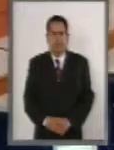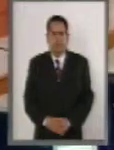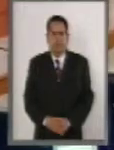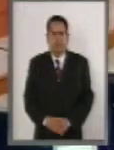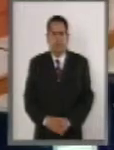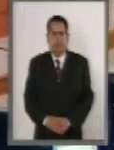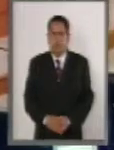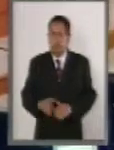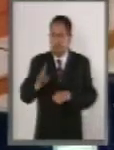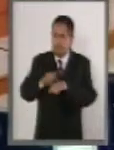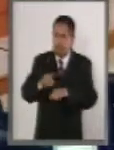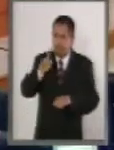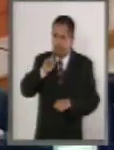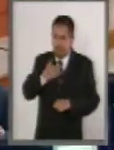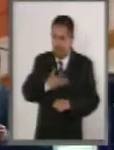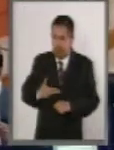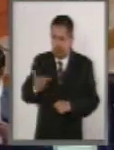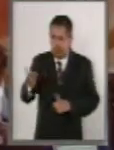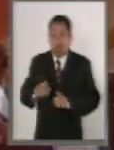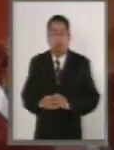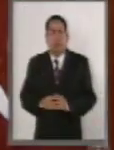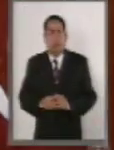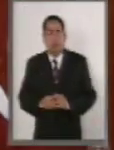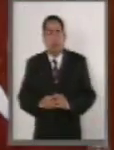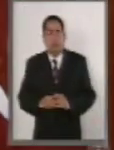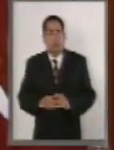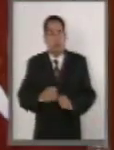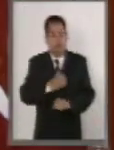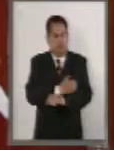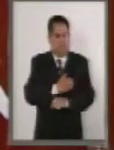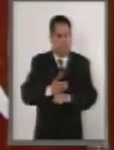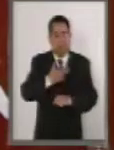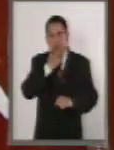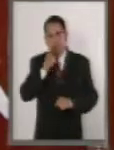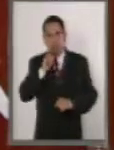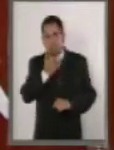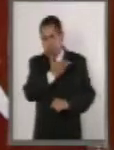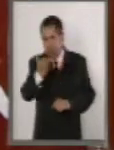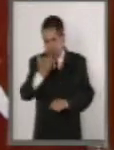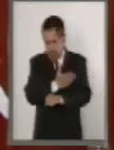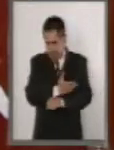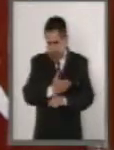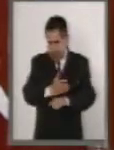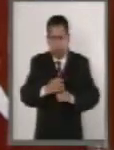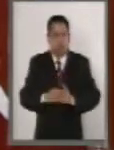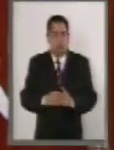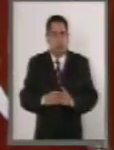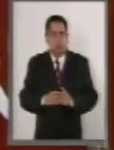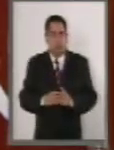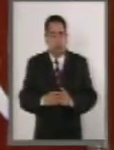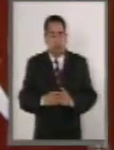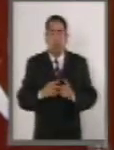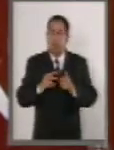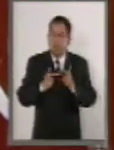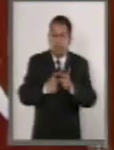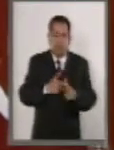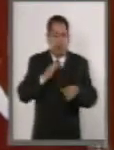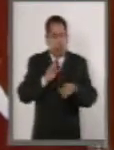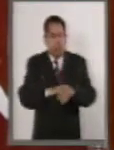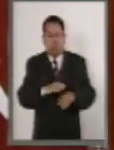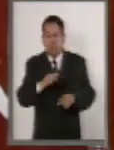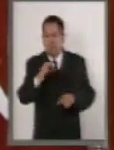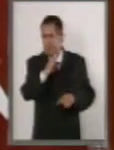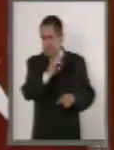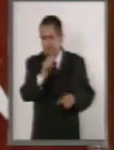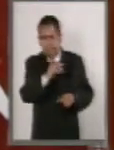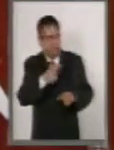Con su venia, Presidenta. Compañeras y compañeros, dando continuación a las ratificaciones sometidas ante el Pleno de